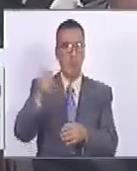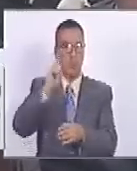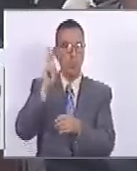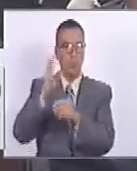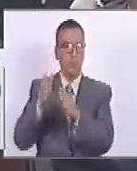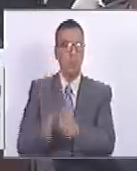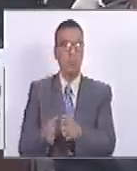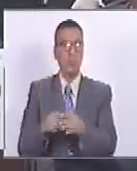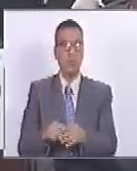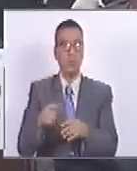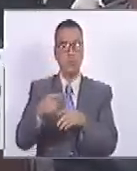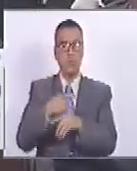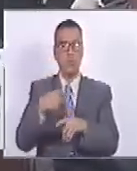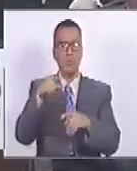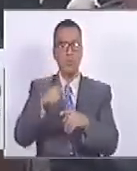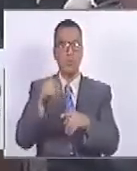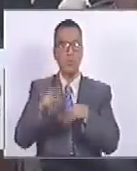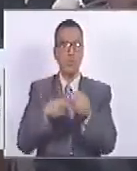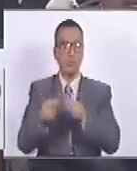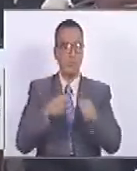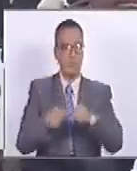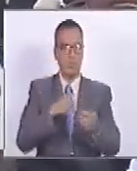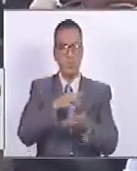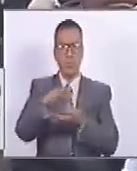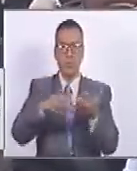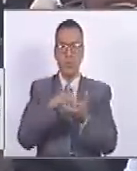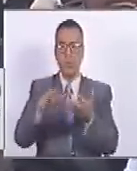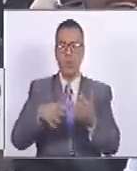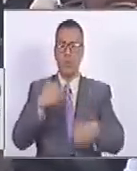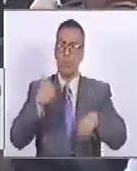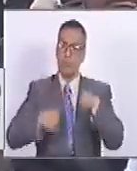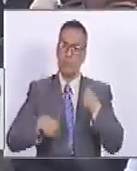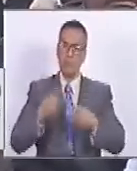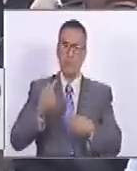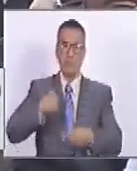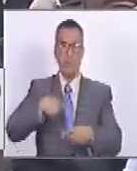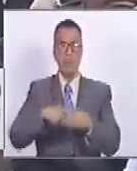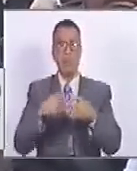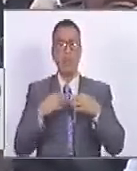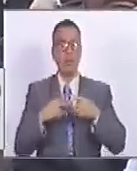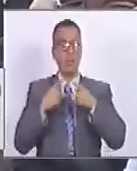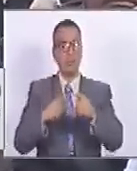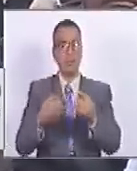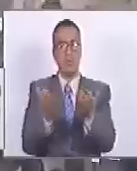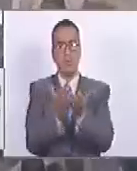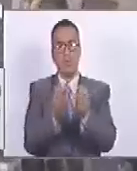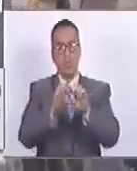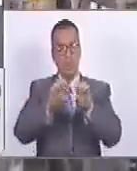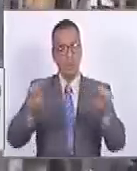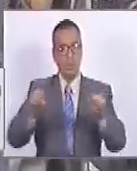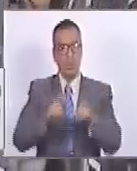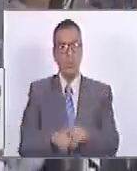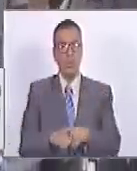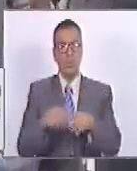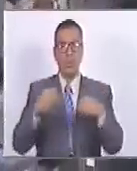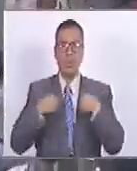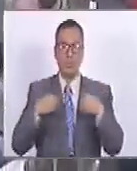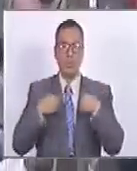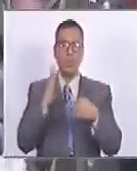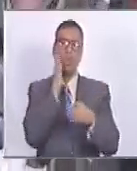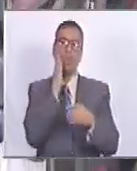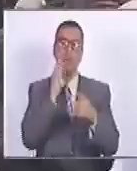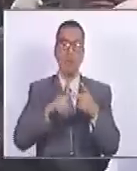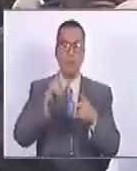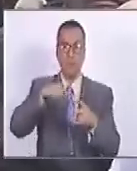venezolano, que buscan solucionar los problemas de la grave crisis de la salud, de la educación, de lo que viven las madres y